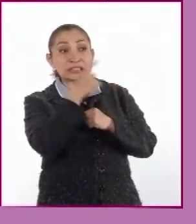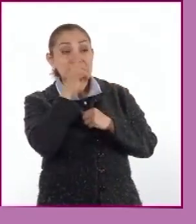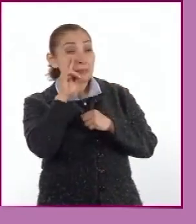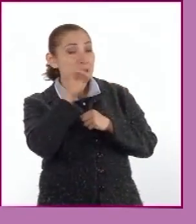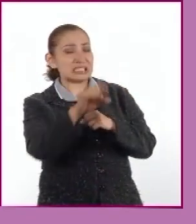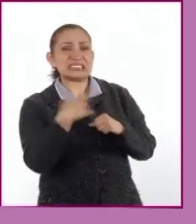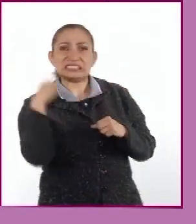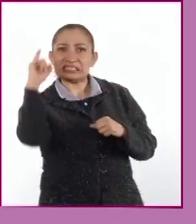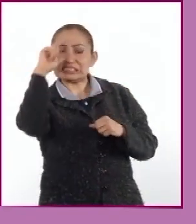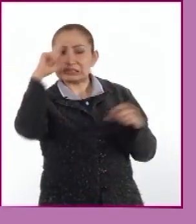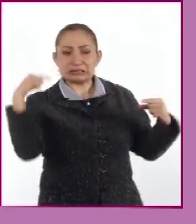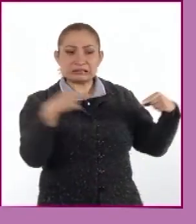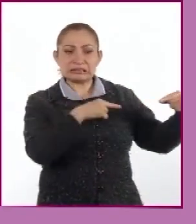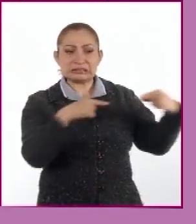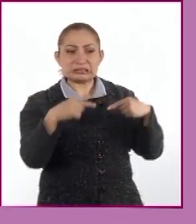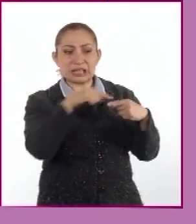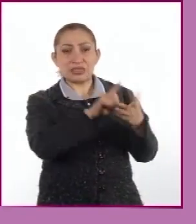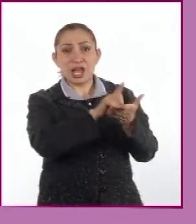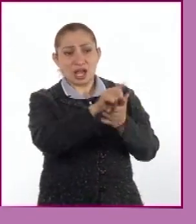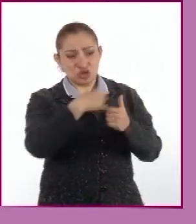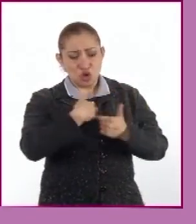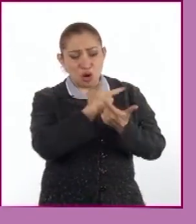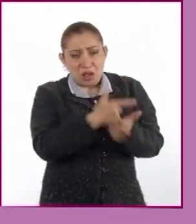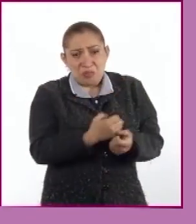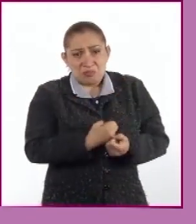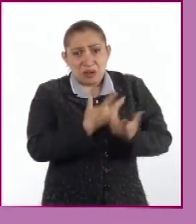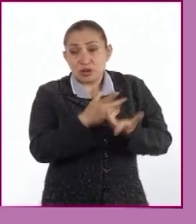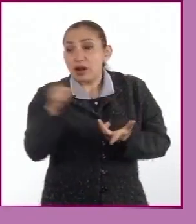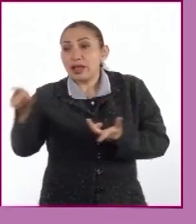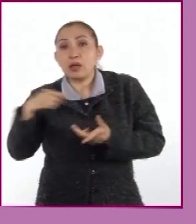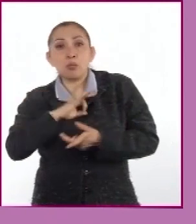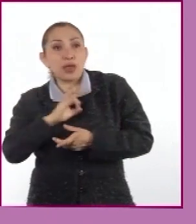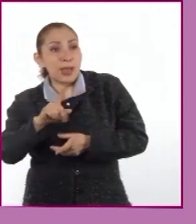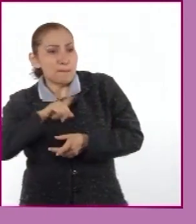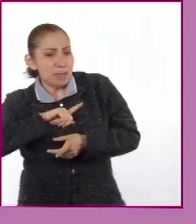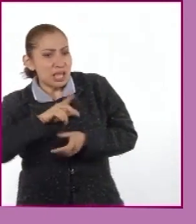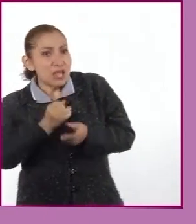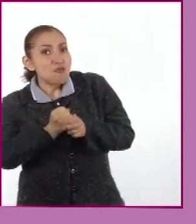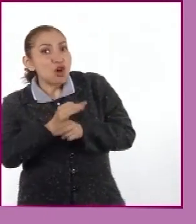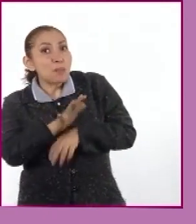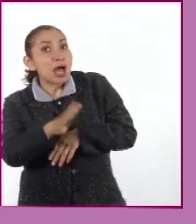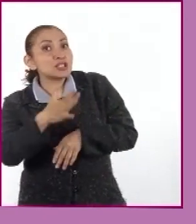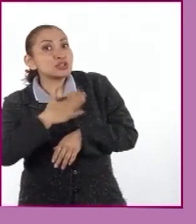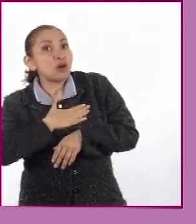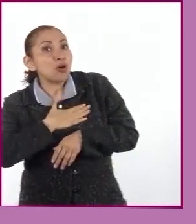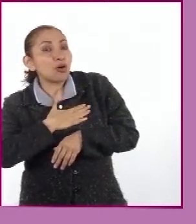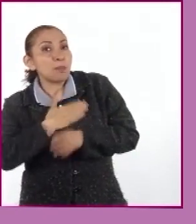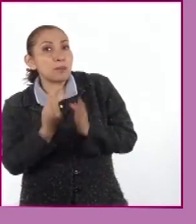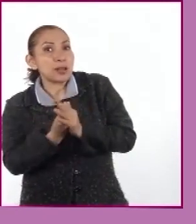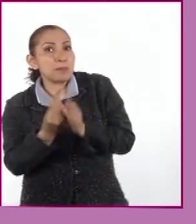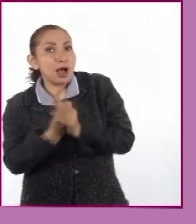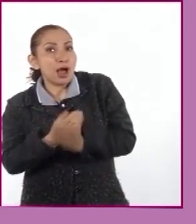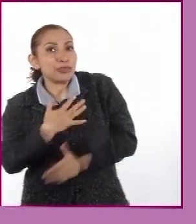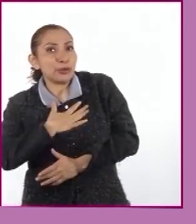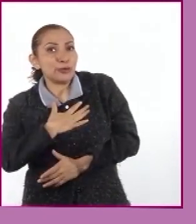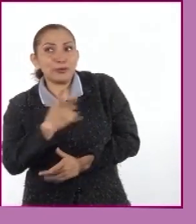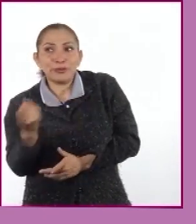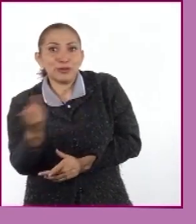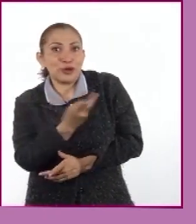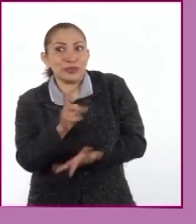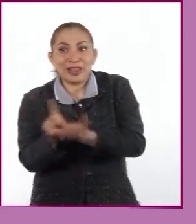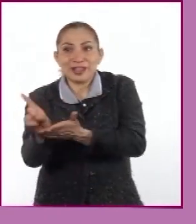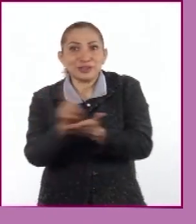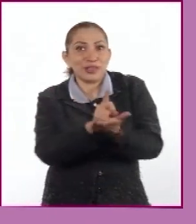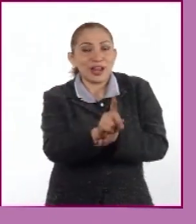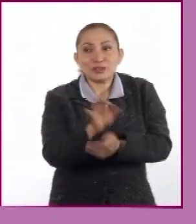la tensión que se presenta entre el derecho a la libertad de expresión y de acceso a la información contra el derecho a la intimidad personal y familiar y